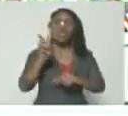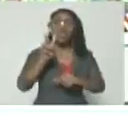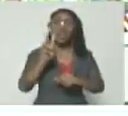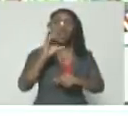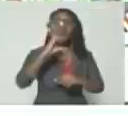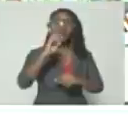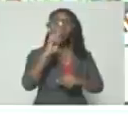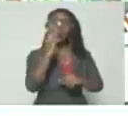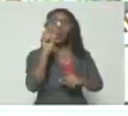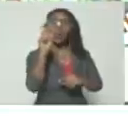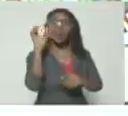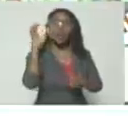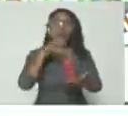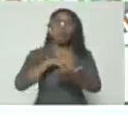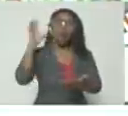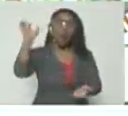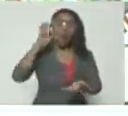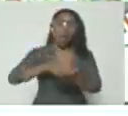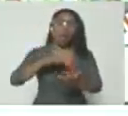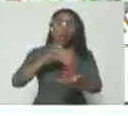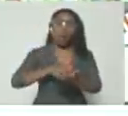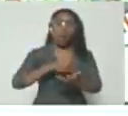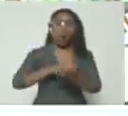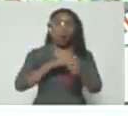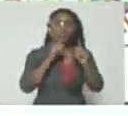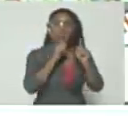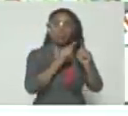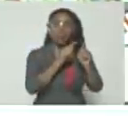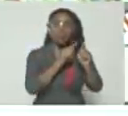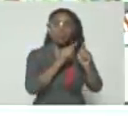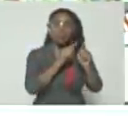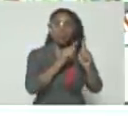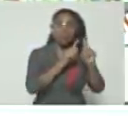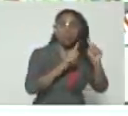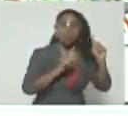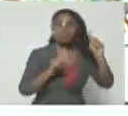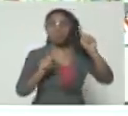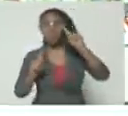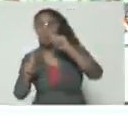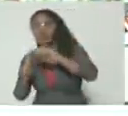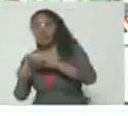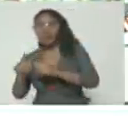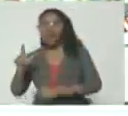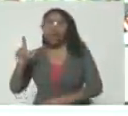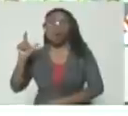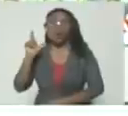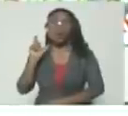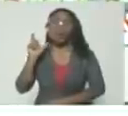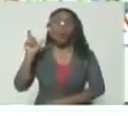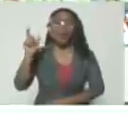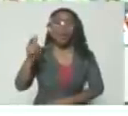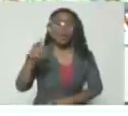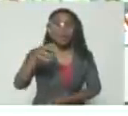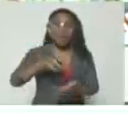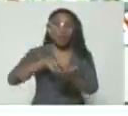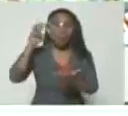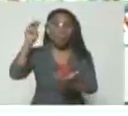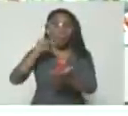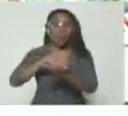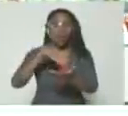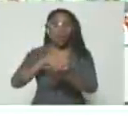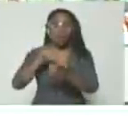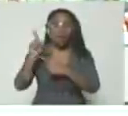hermosa población del estado Aragua, directo a Guarenas, allá en la